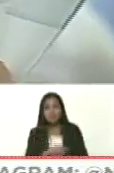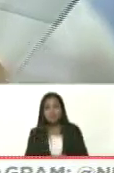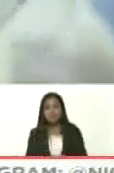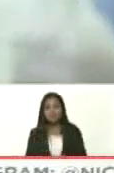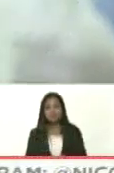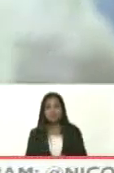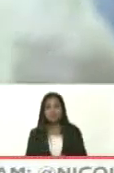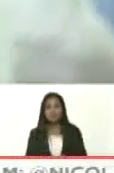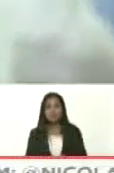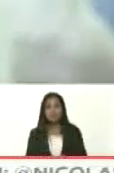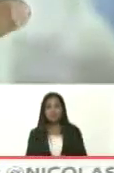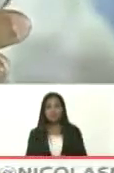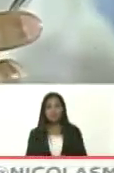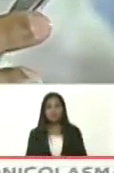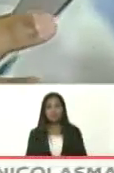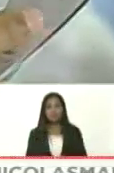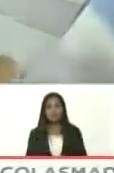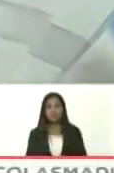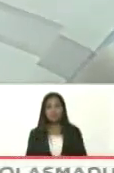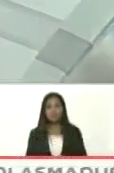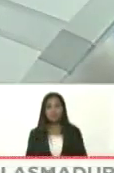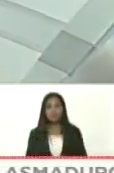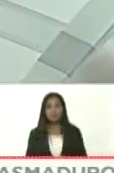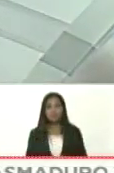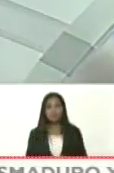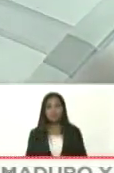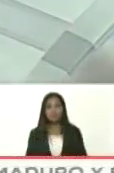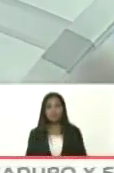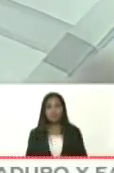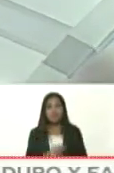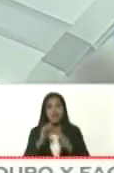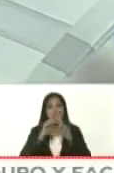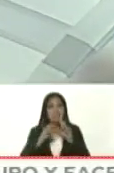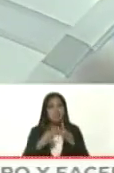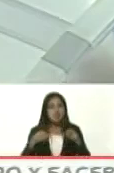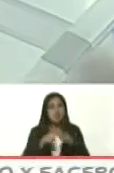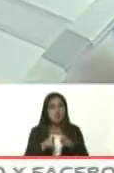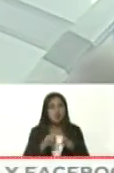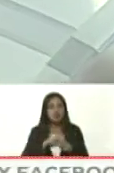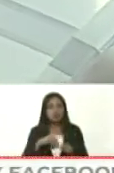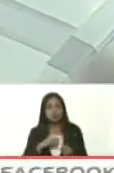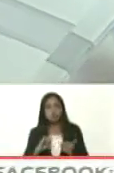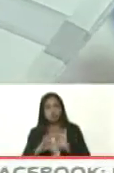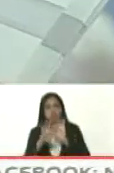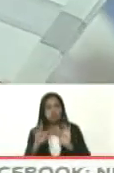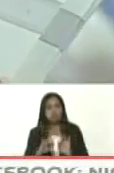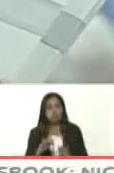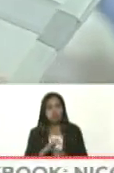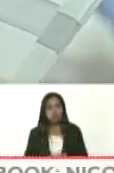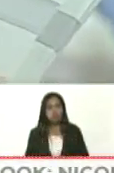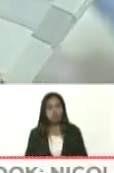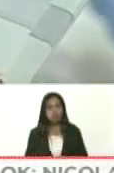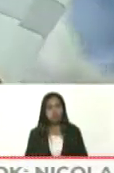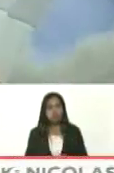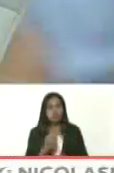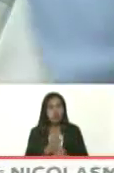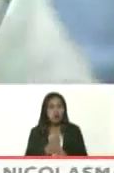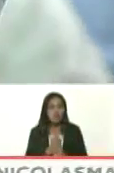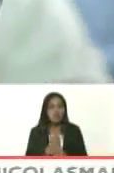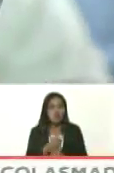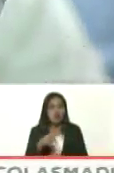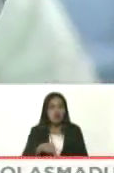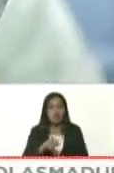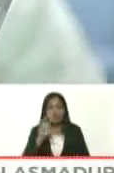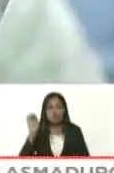está cajetines para la electricidad. Los cascos de nuestros trabajadores, obreros y obreras del